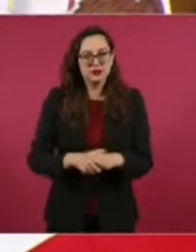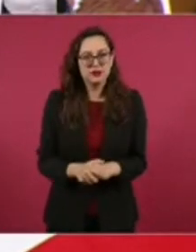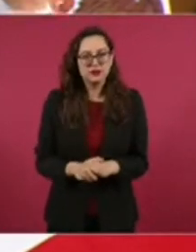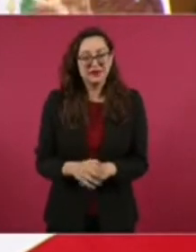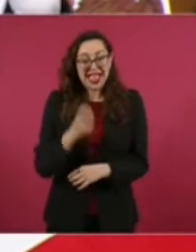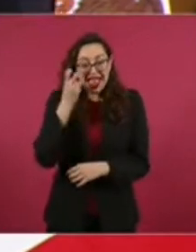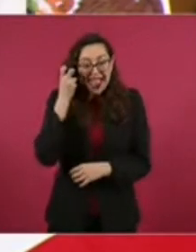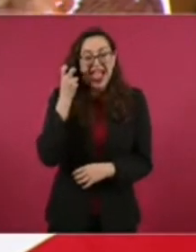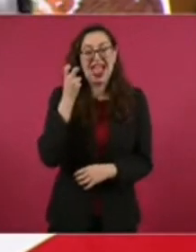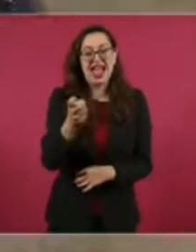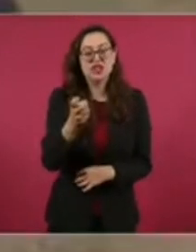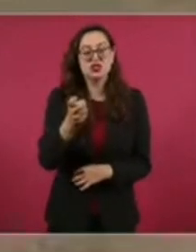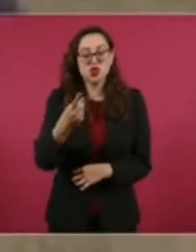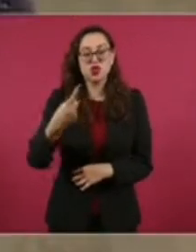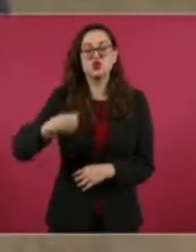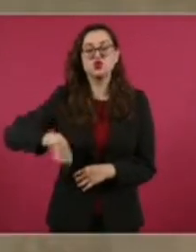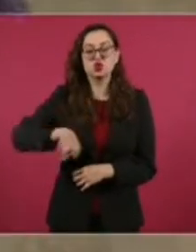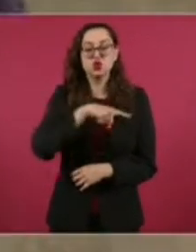Queremos